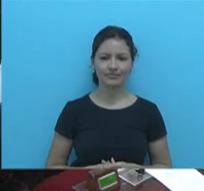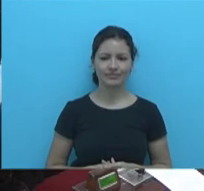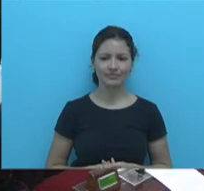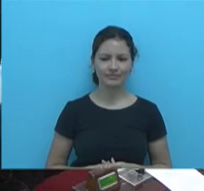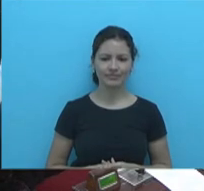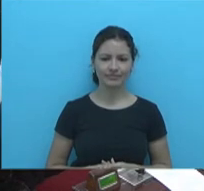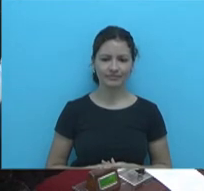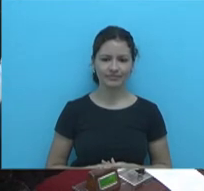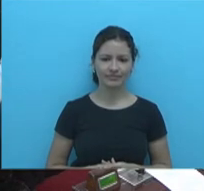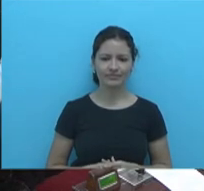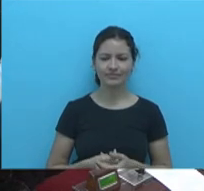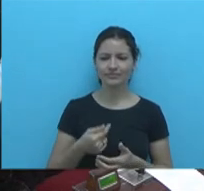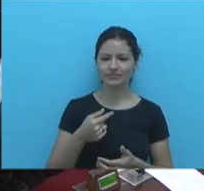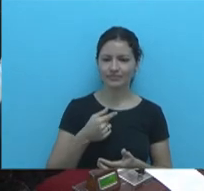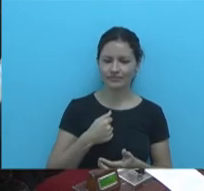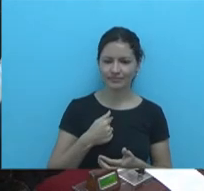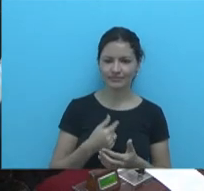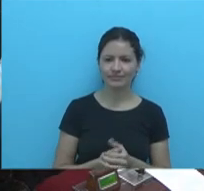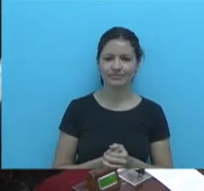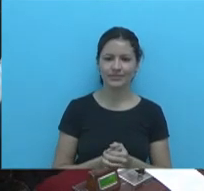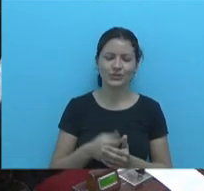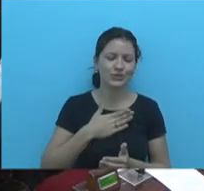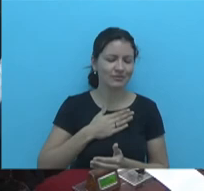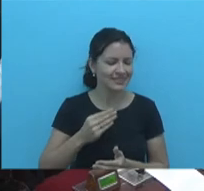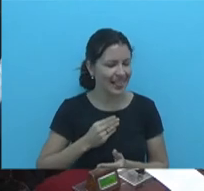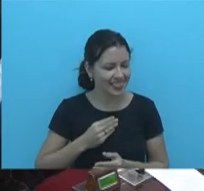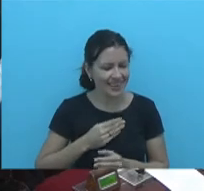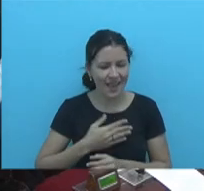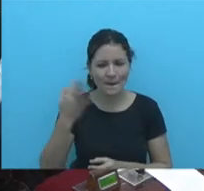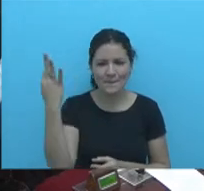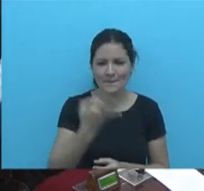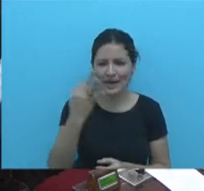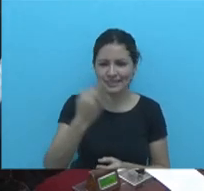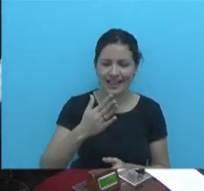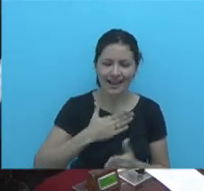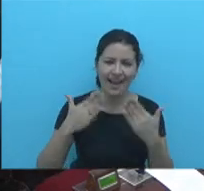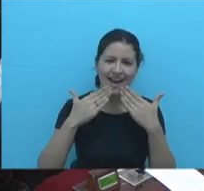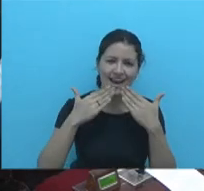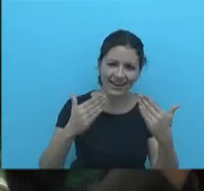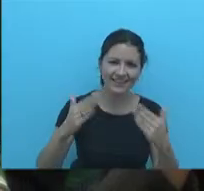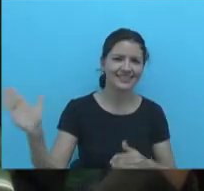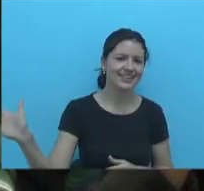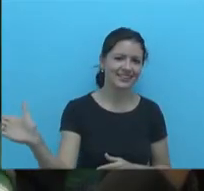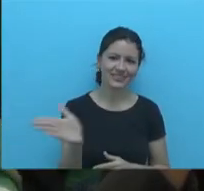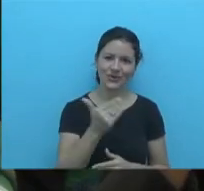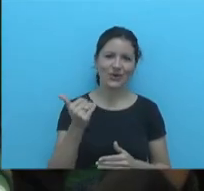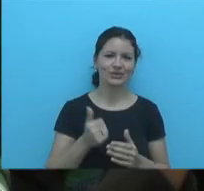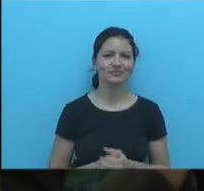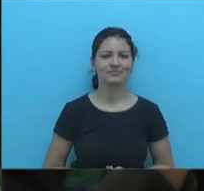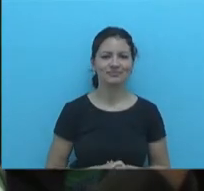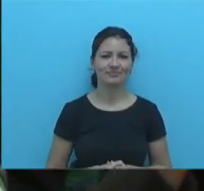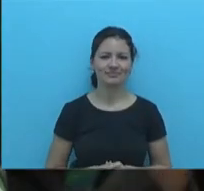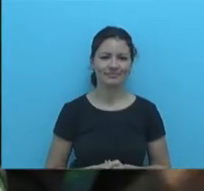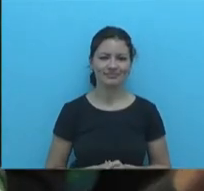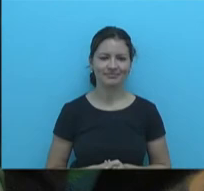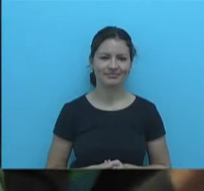Sentí en nombre de mis compañeros especial acá adentro. Sí, nomás. Gracias por todo. Bueno. Y eso que